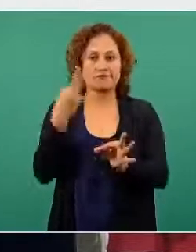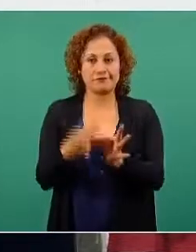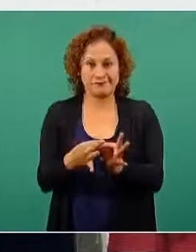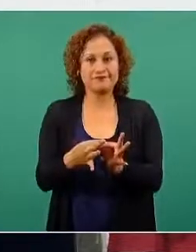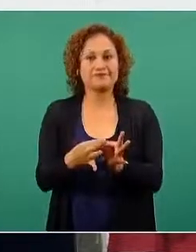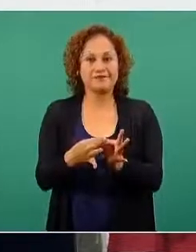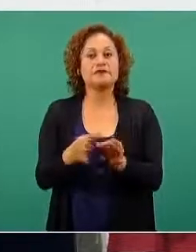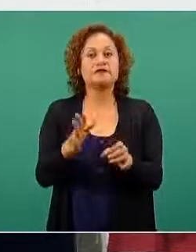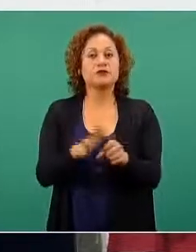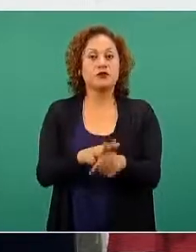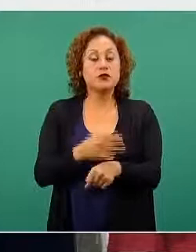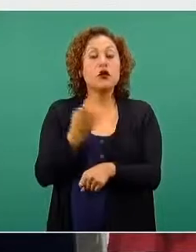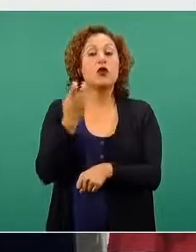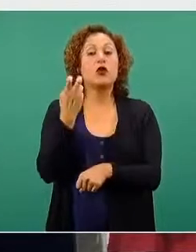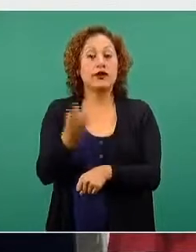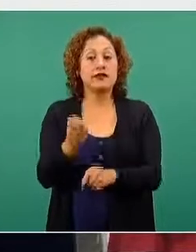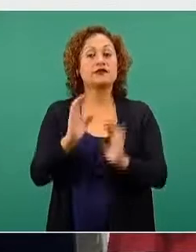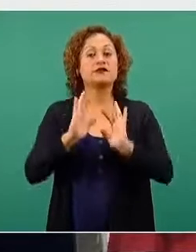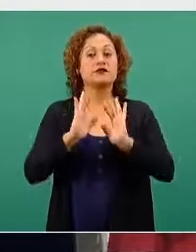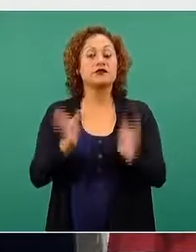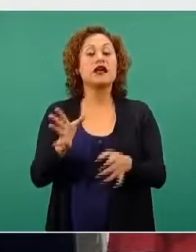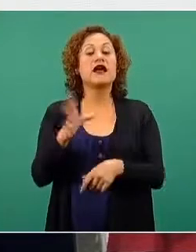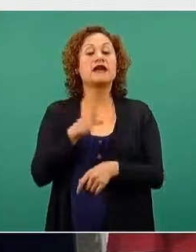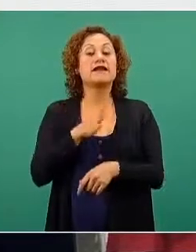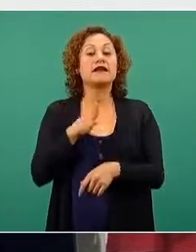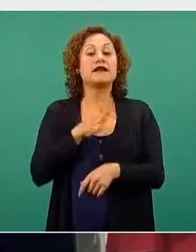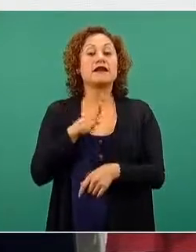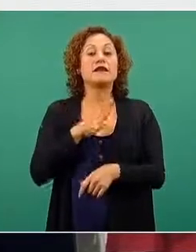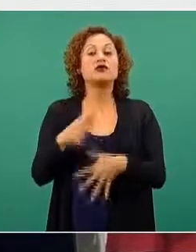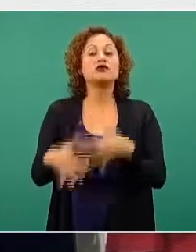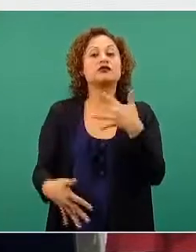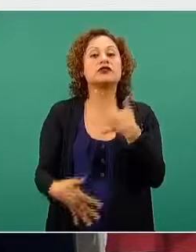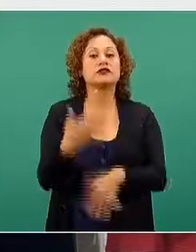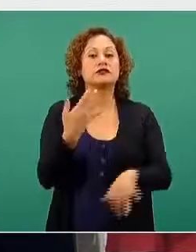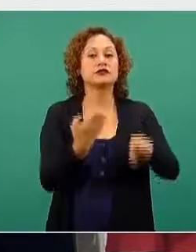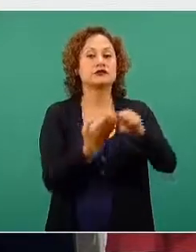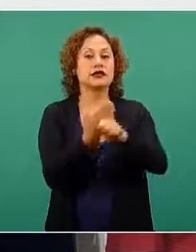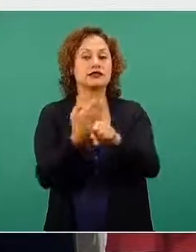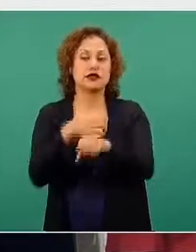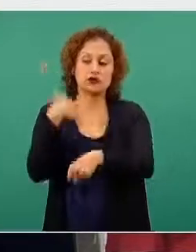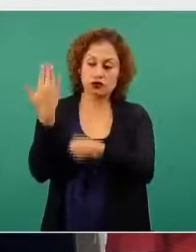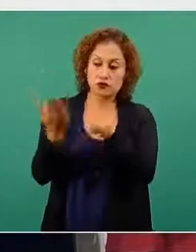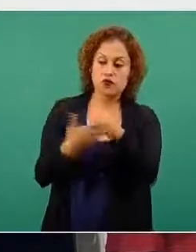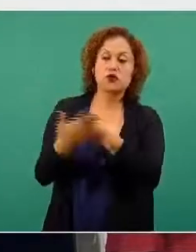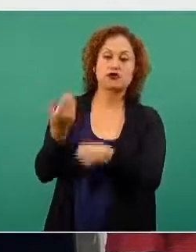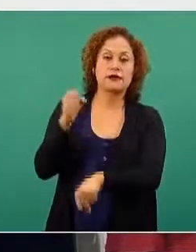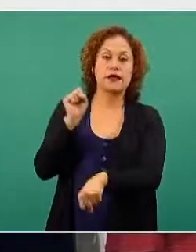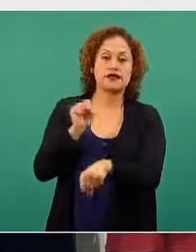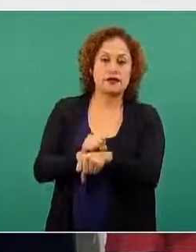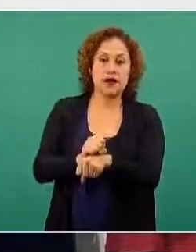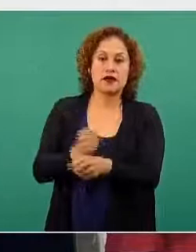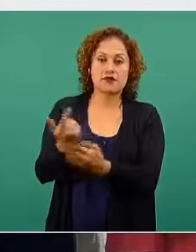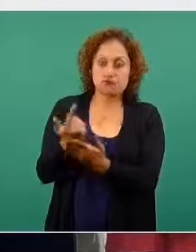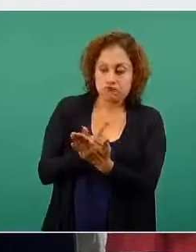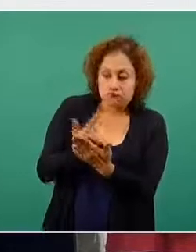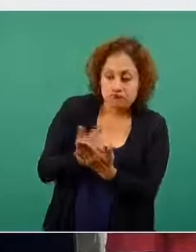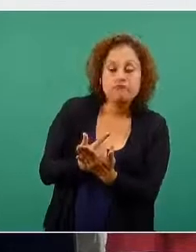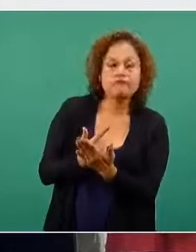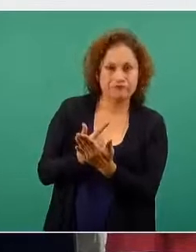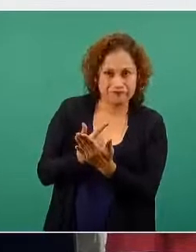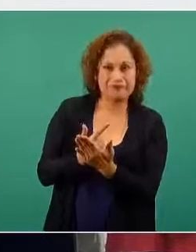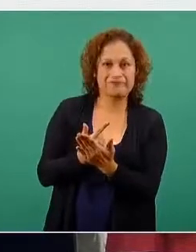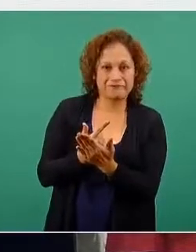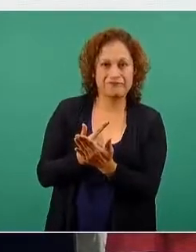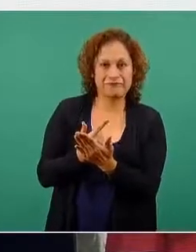nos quedan solamente 15 entidades federativas que estarán programadas para la siguiente semana y una más. Llegando alrededor